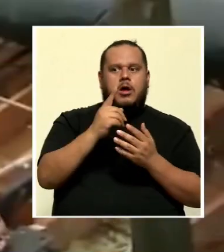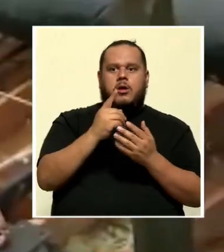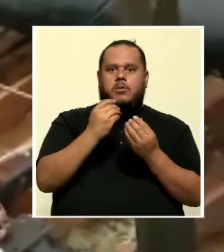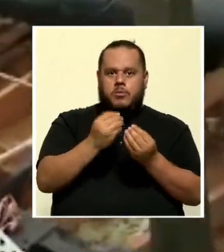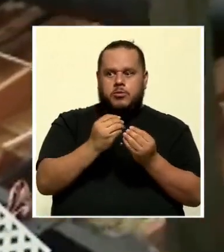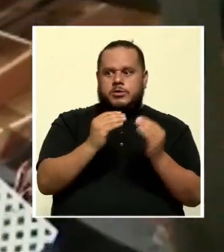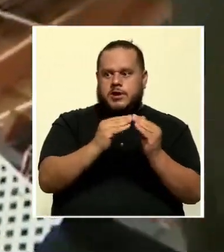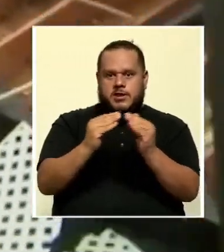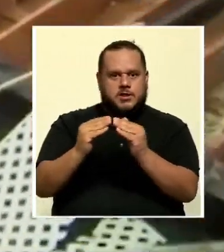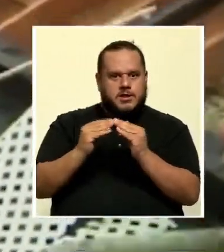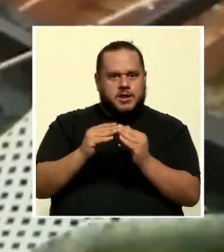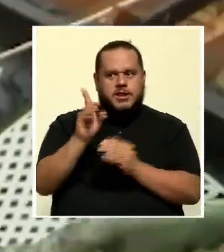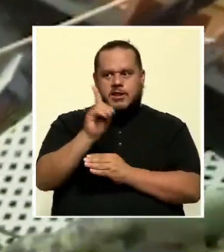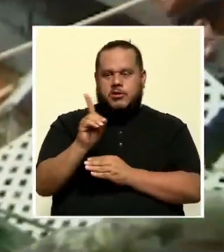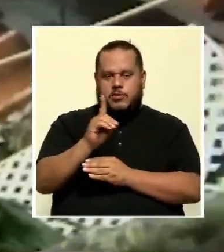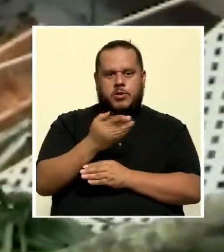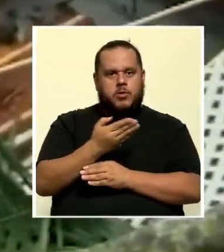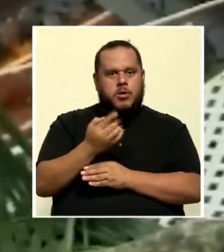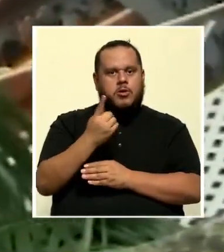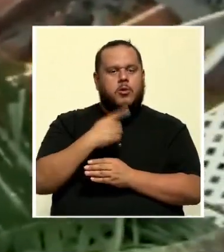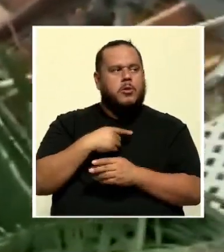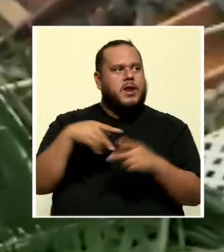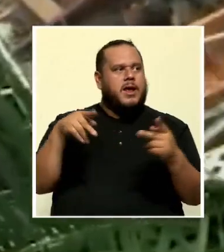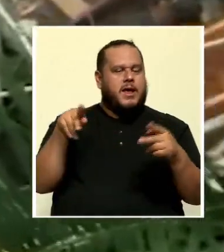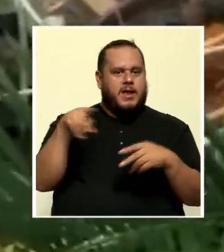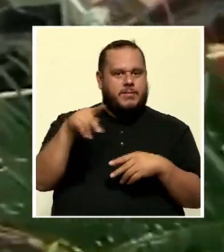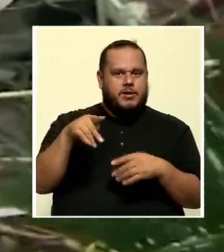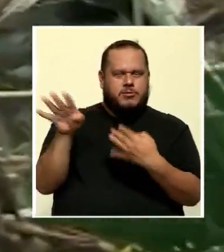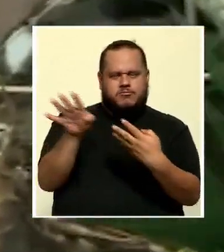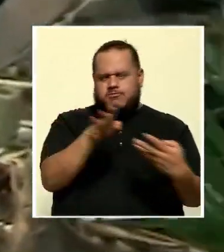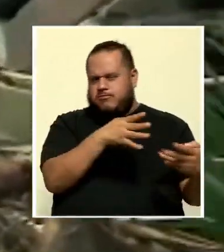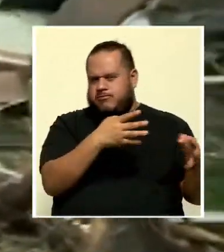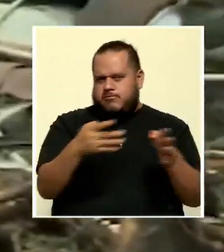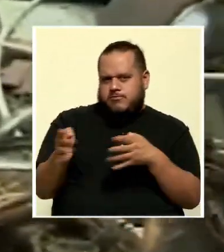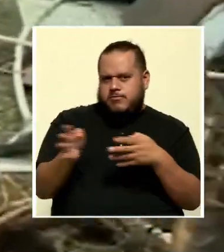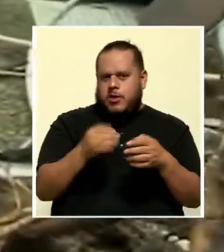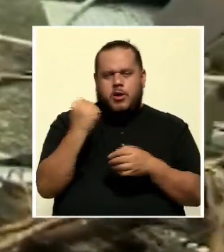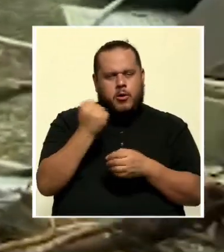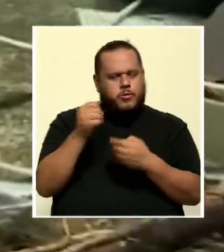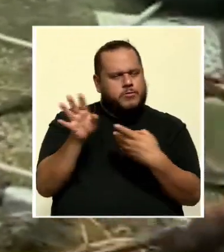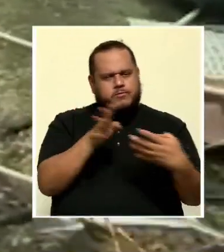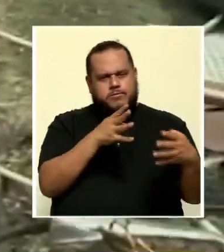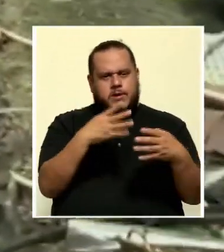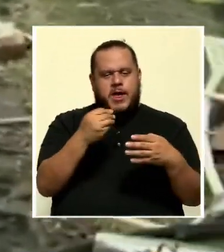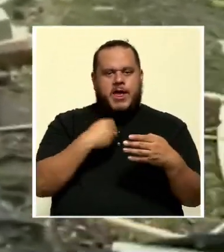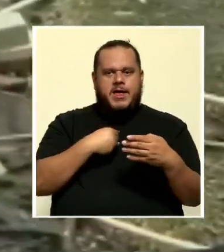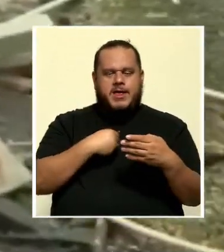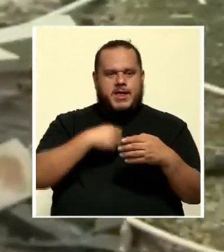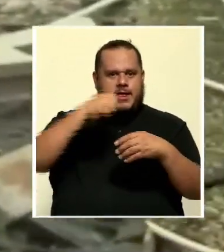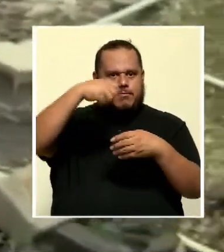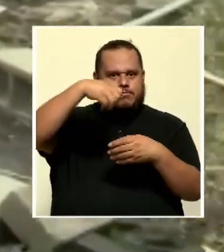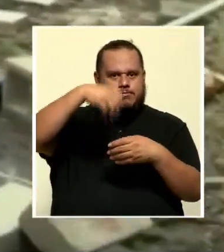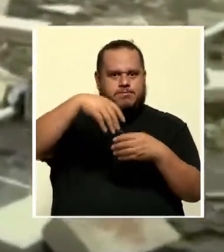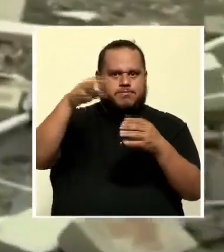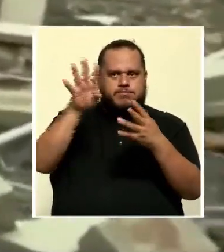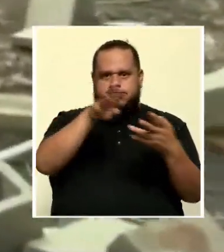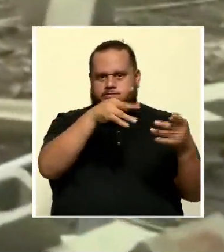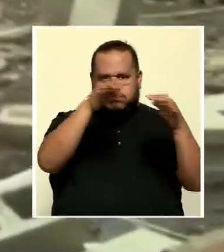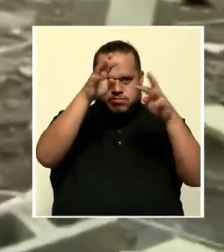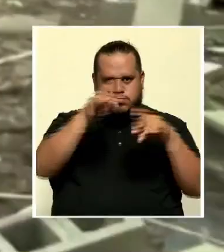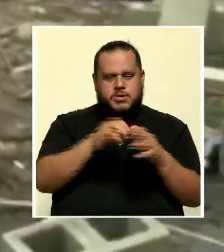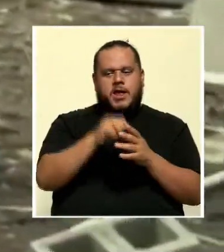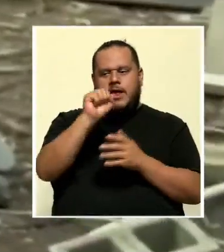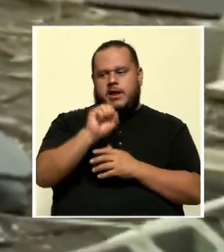en Florida el domingo, mientras una peligrosa tormenta invernal con fuertes vientos y hielo barría partes del sudeste de